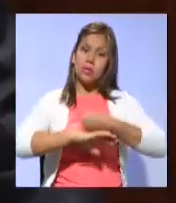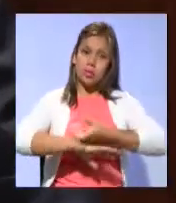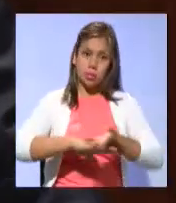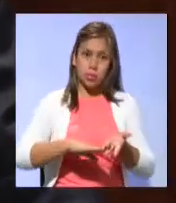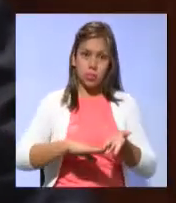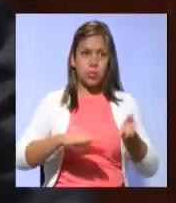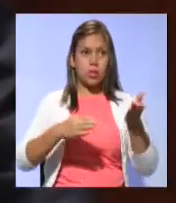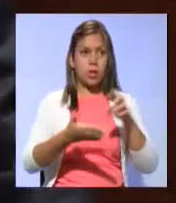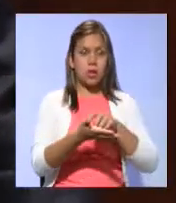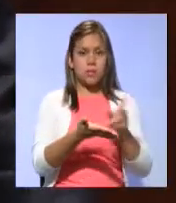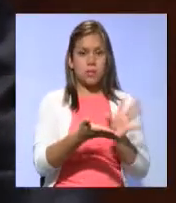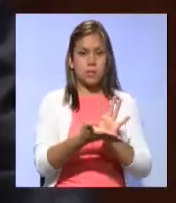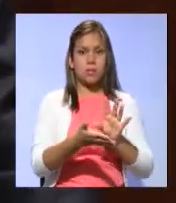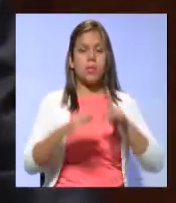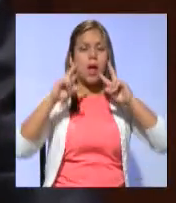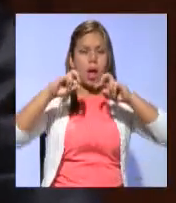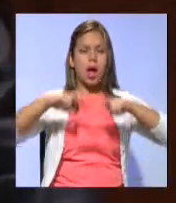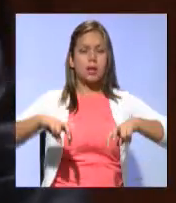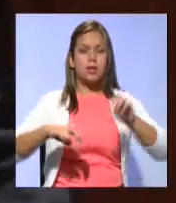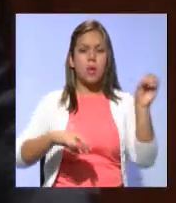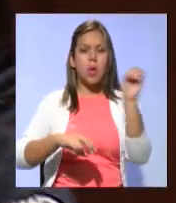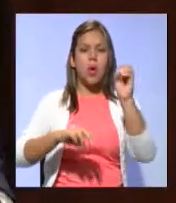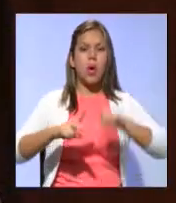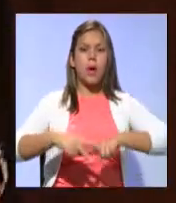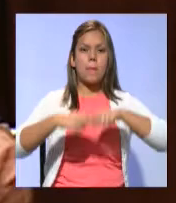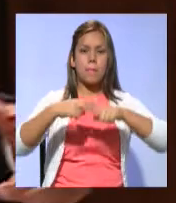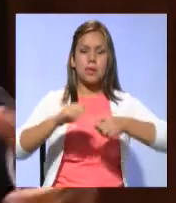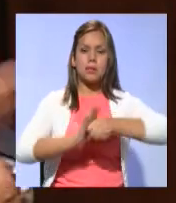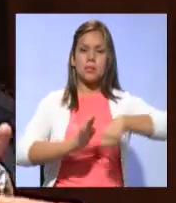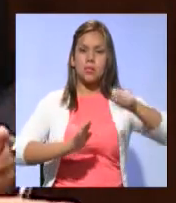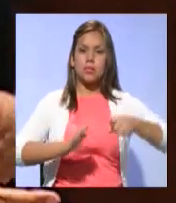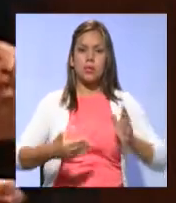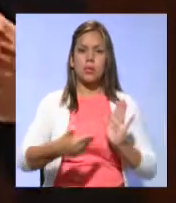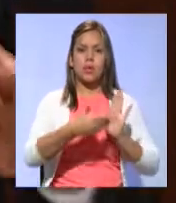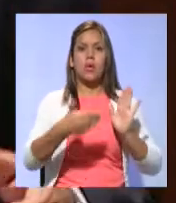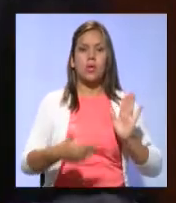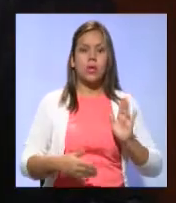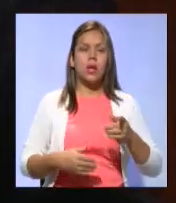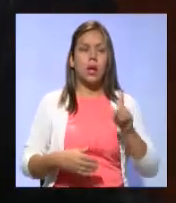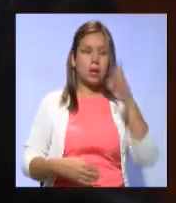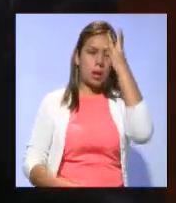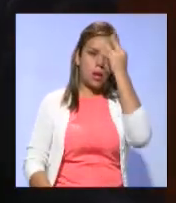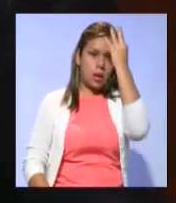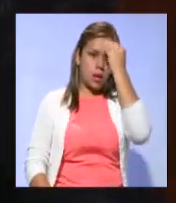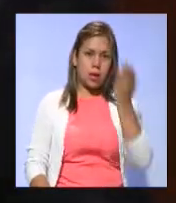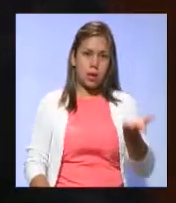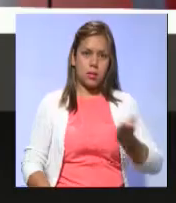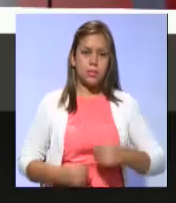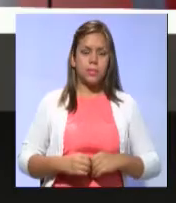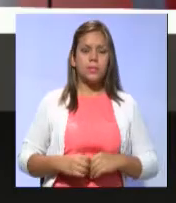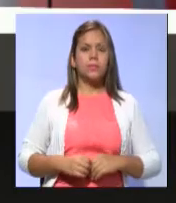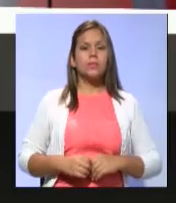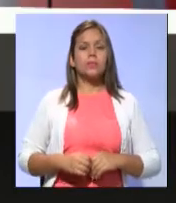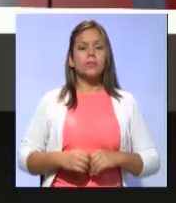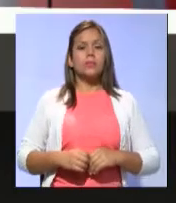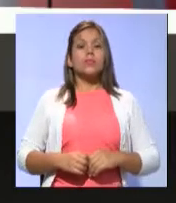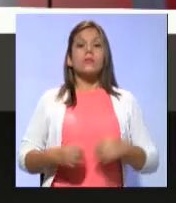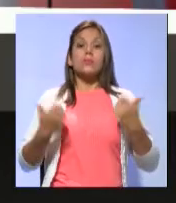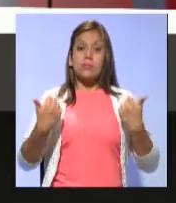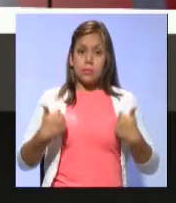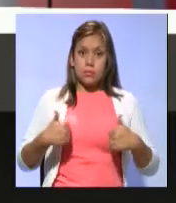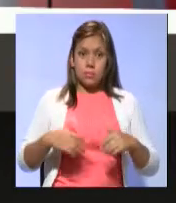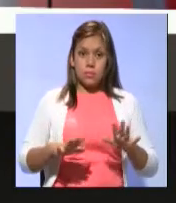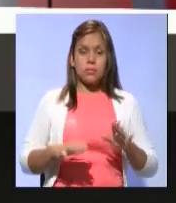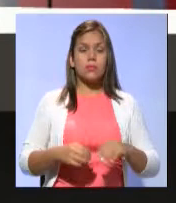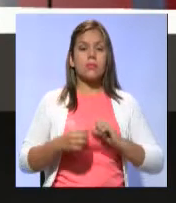Pleno del Legislativo el archivo o el inicio del juicio político contra Glass. Ricardo Bravo, TVL Noticias. Una vez conocida